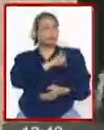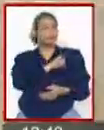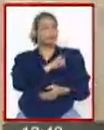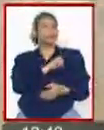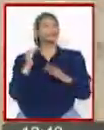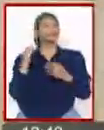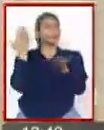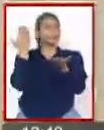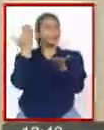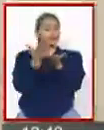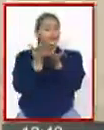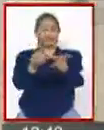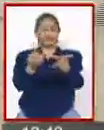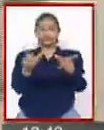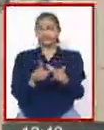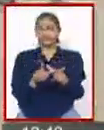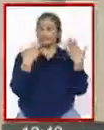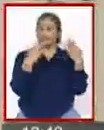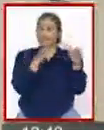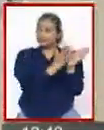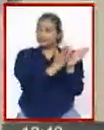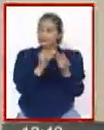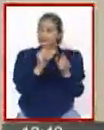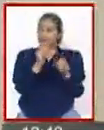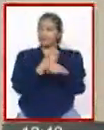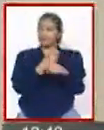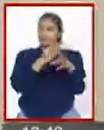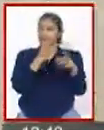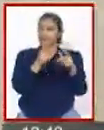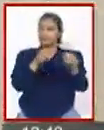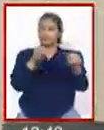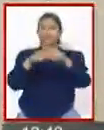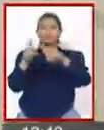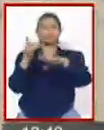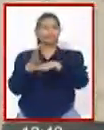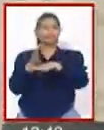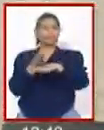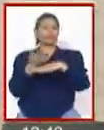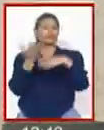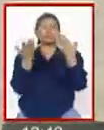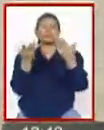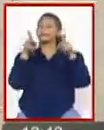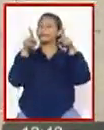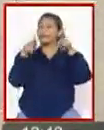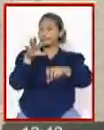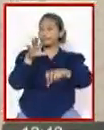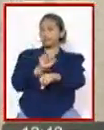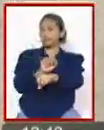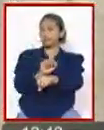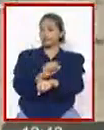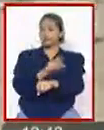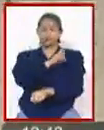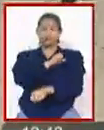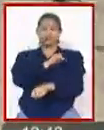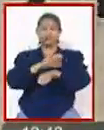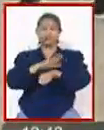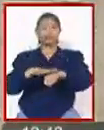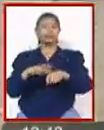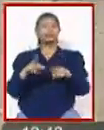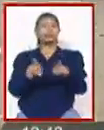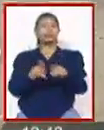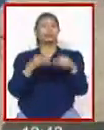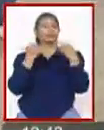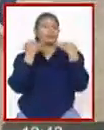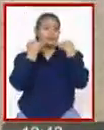iba a llegar hasta este lugar y se prepararon con piedras, hondas y palos. Hay personas arrestadas, policías heridos y además tenemos